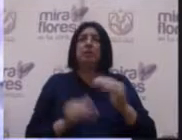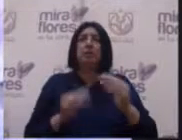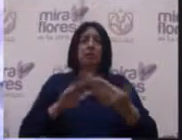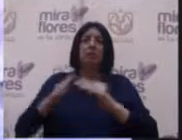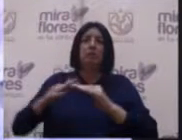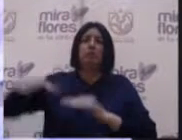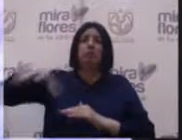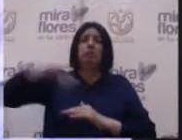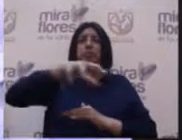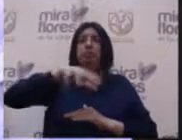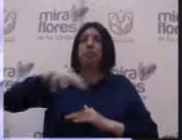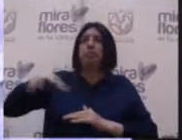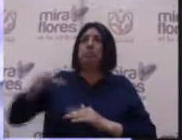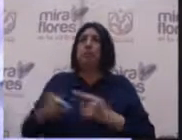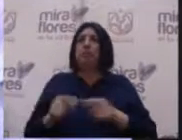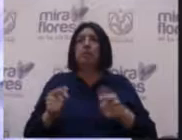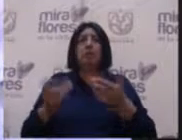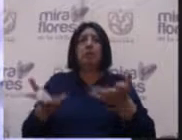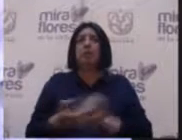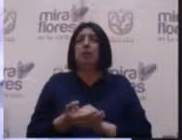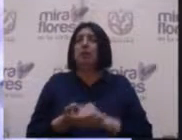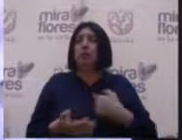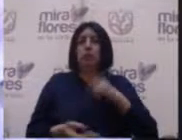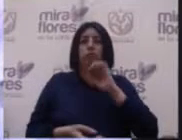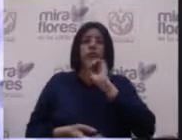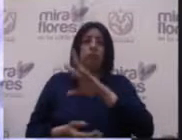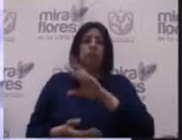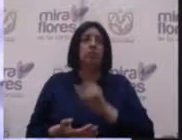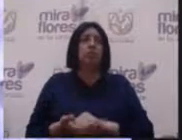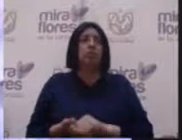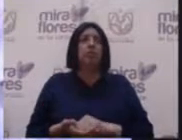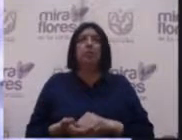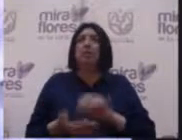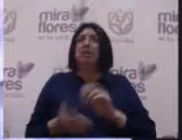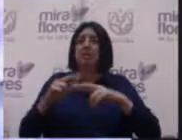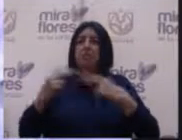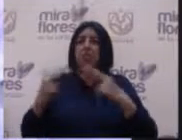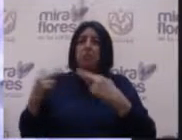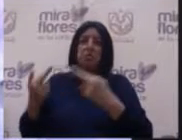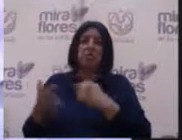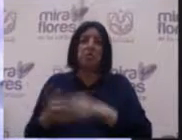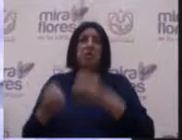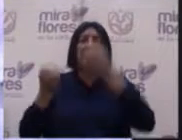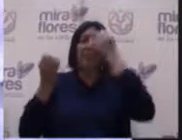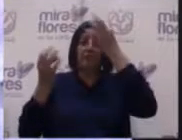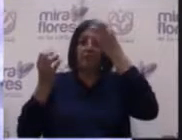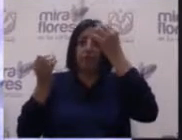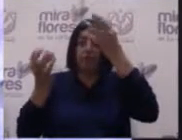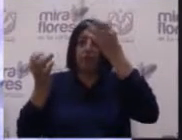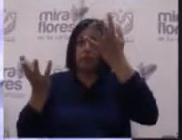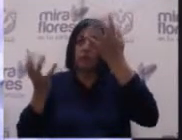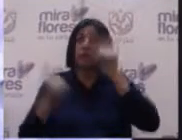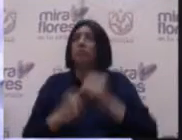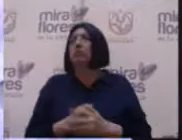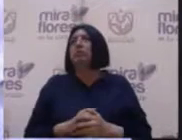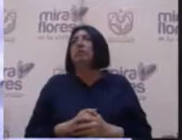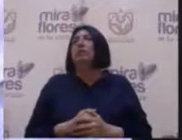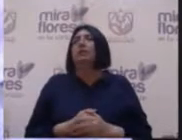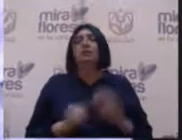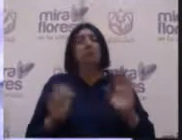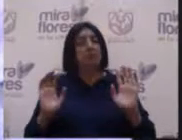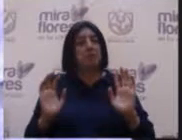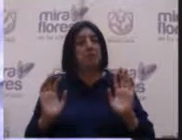urbanístico, en la que, repito, han sido reuniones informativas. Es